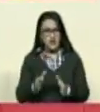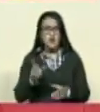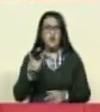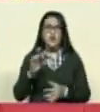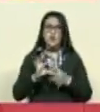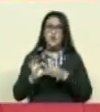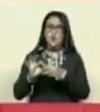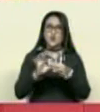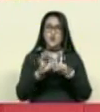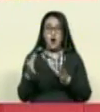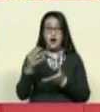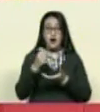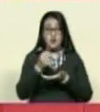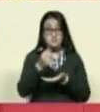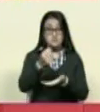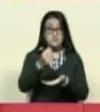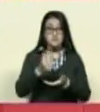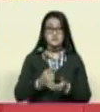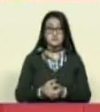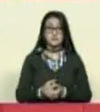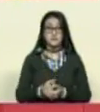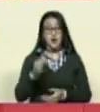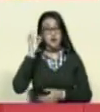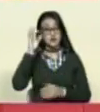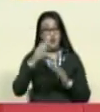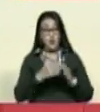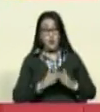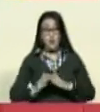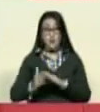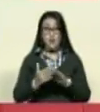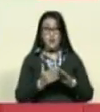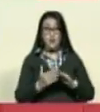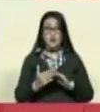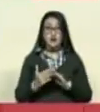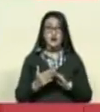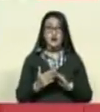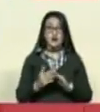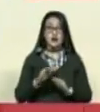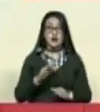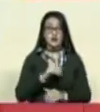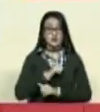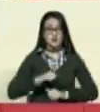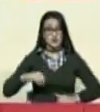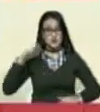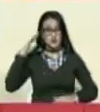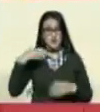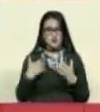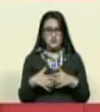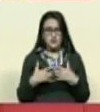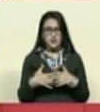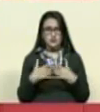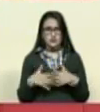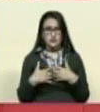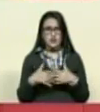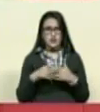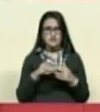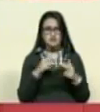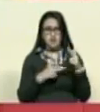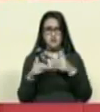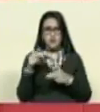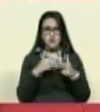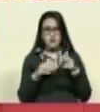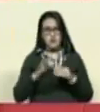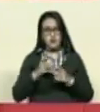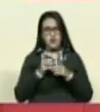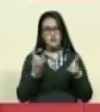unión con los CLAP, con los consejos comunales, la Fuerza Armada como motor de construcción de